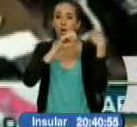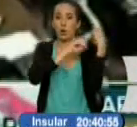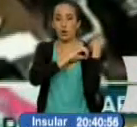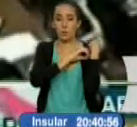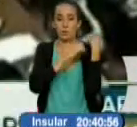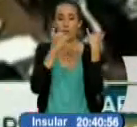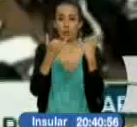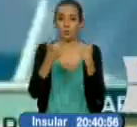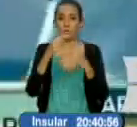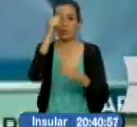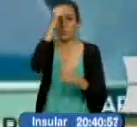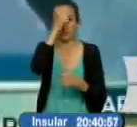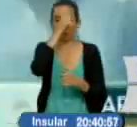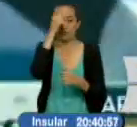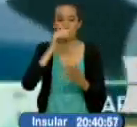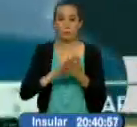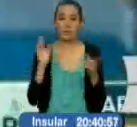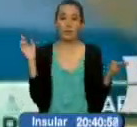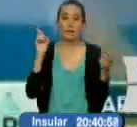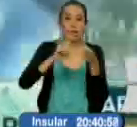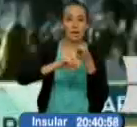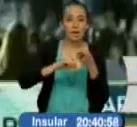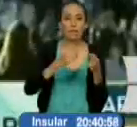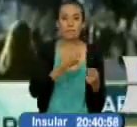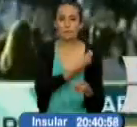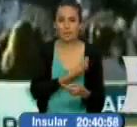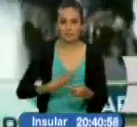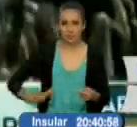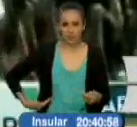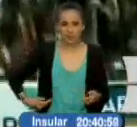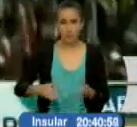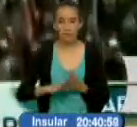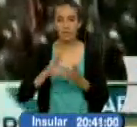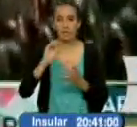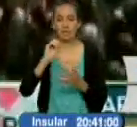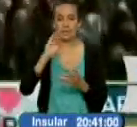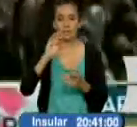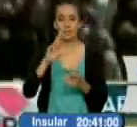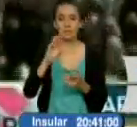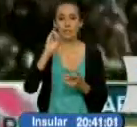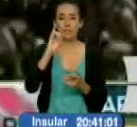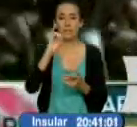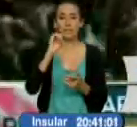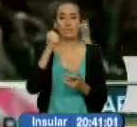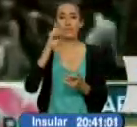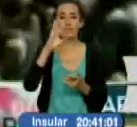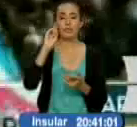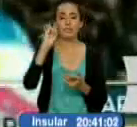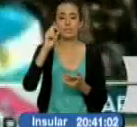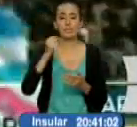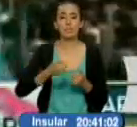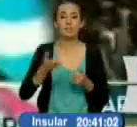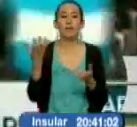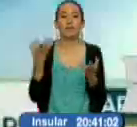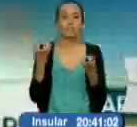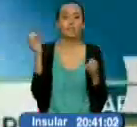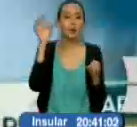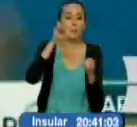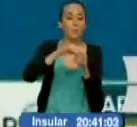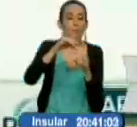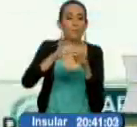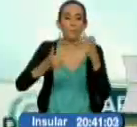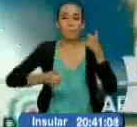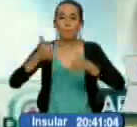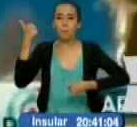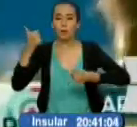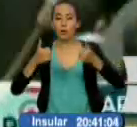de este domingo. La exmandataria Cristina Fernández, precandidata al Senado, lidera la intención de voto por el Frente Unidad Ciudadana